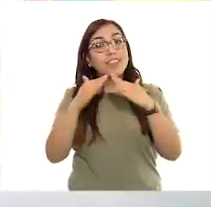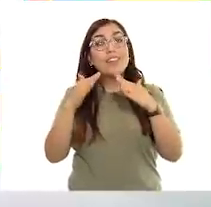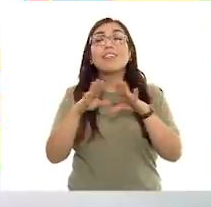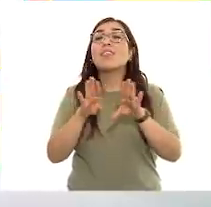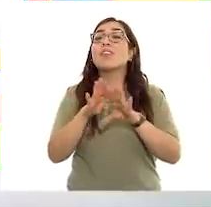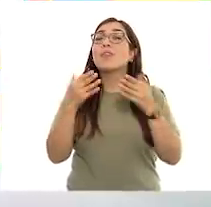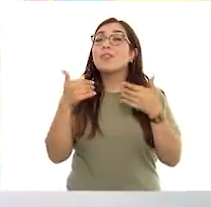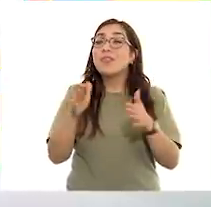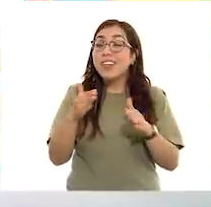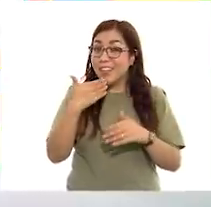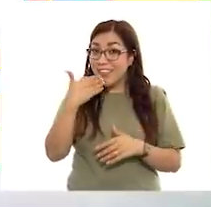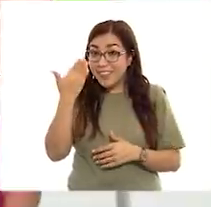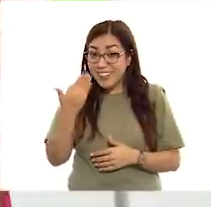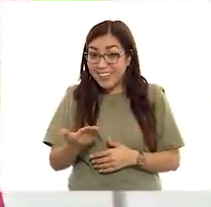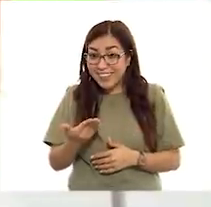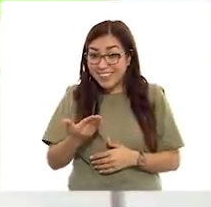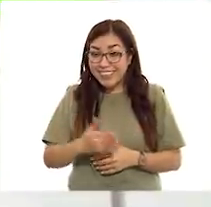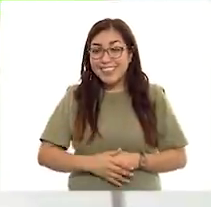¡Bien!